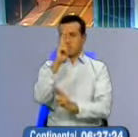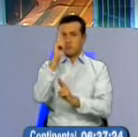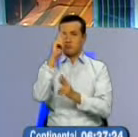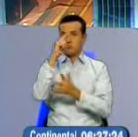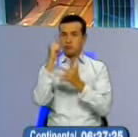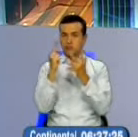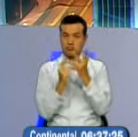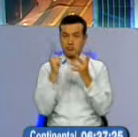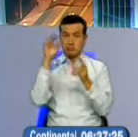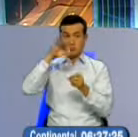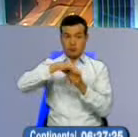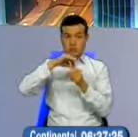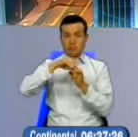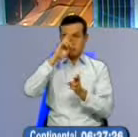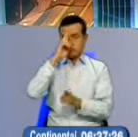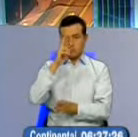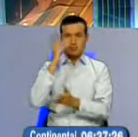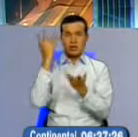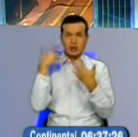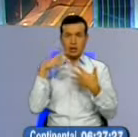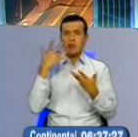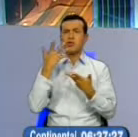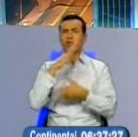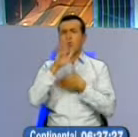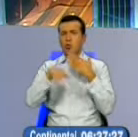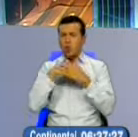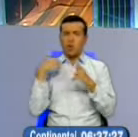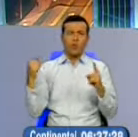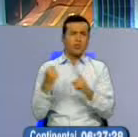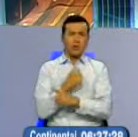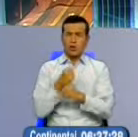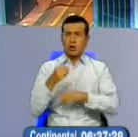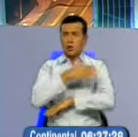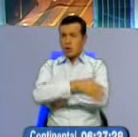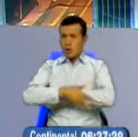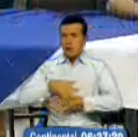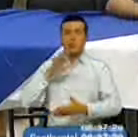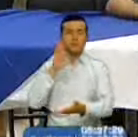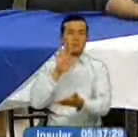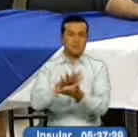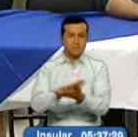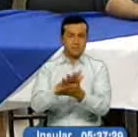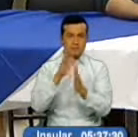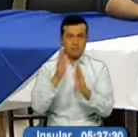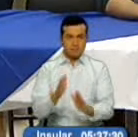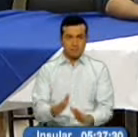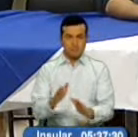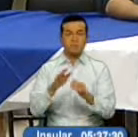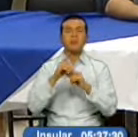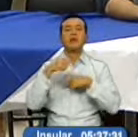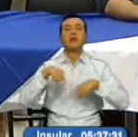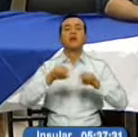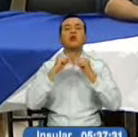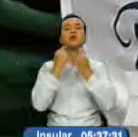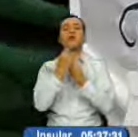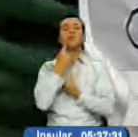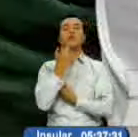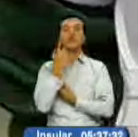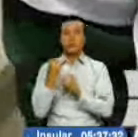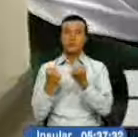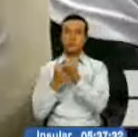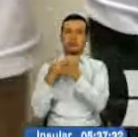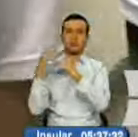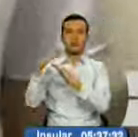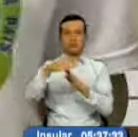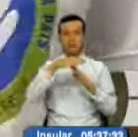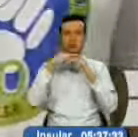resultados electorales y que se acaben todas las expresiones de violencia en las calles. Se autodefinen como defensores de la paz